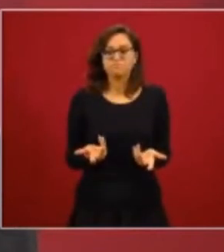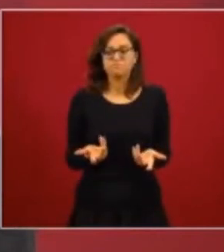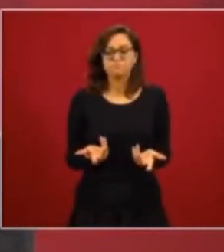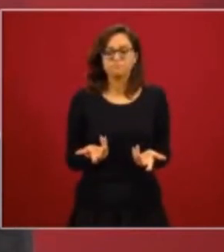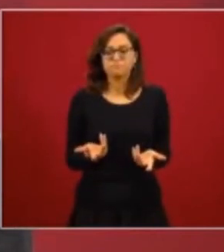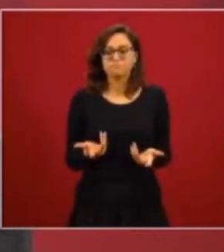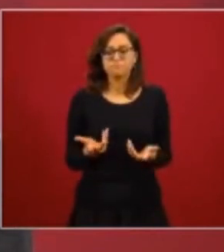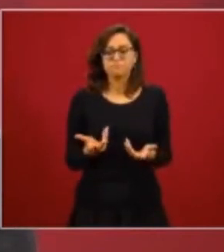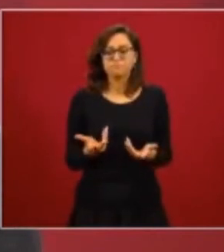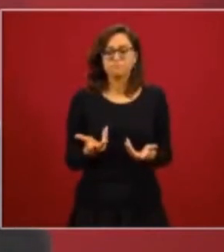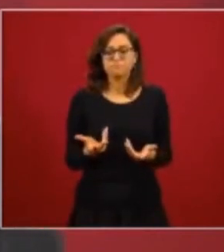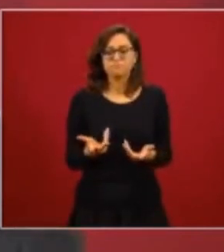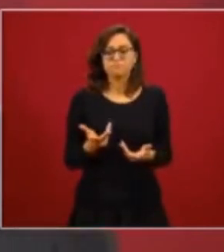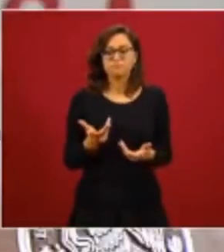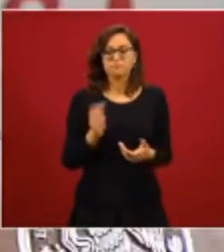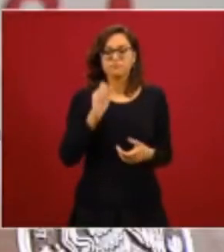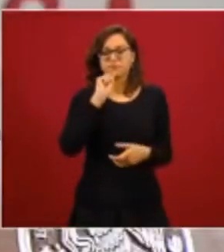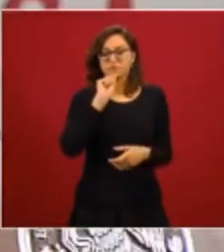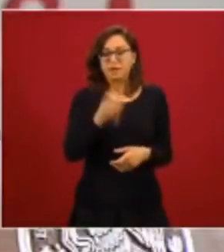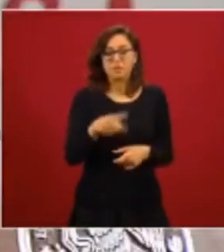les hablaba yo de que el mismo día